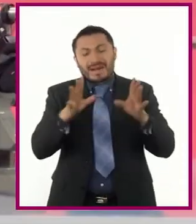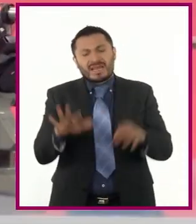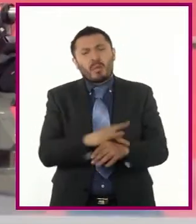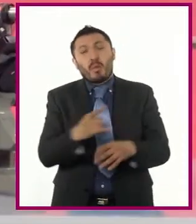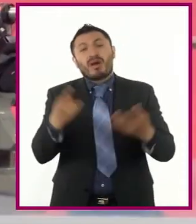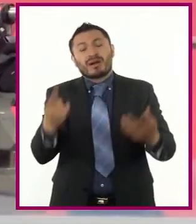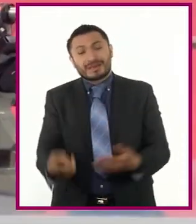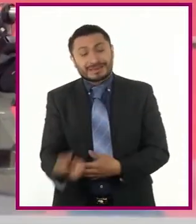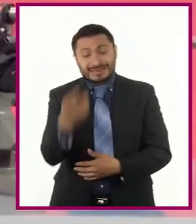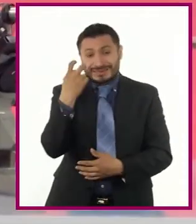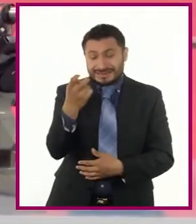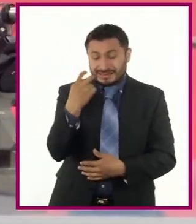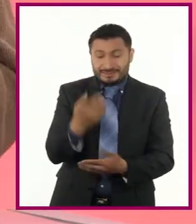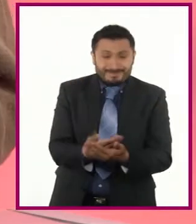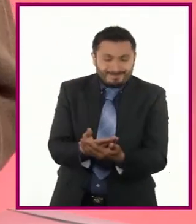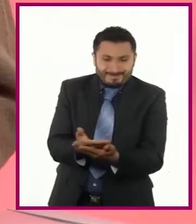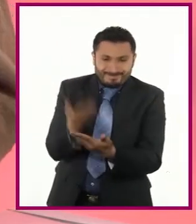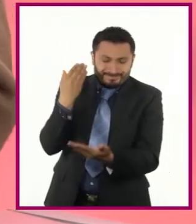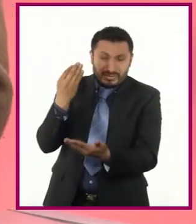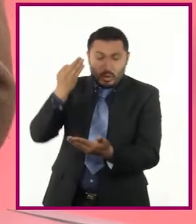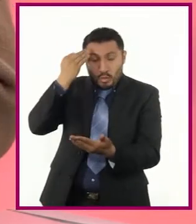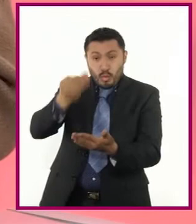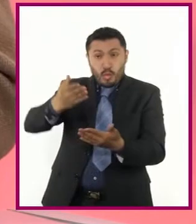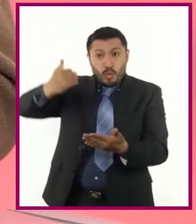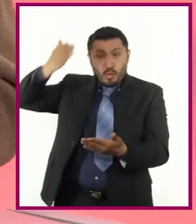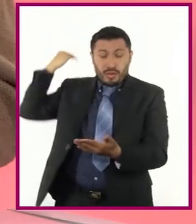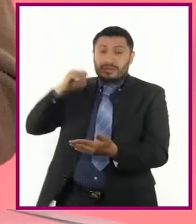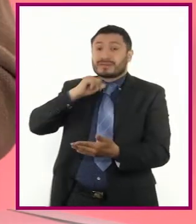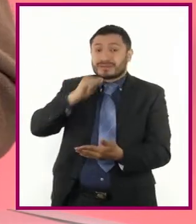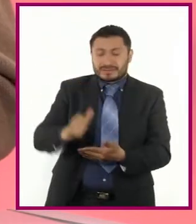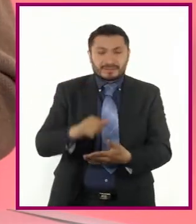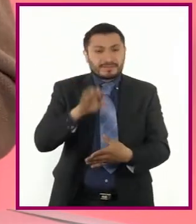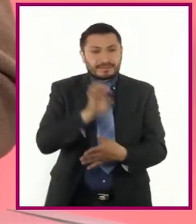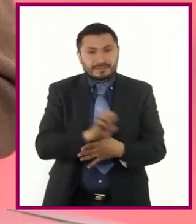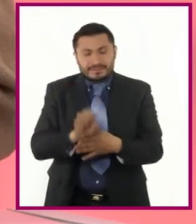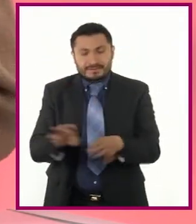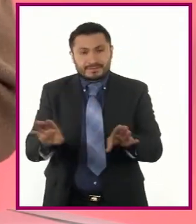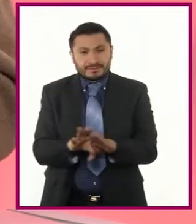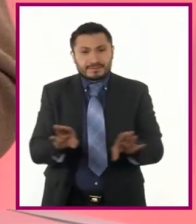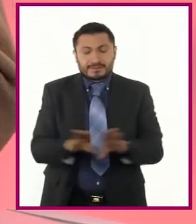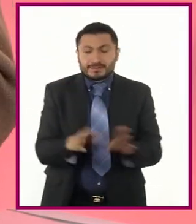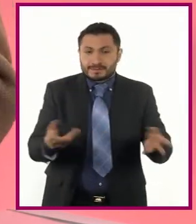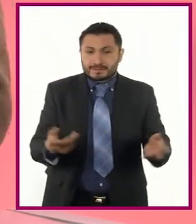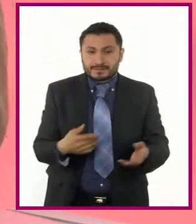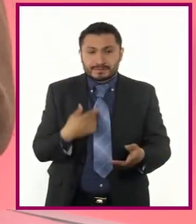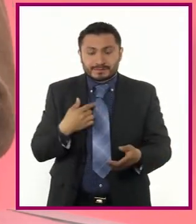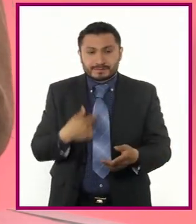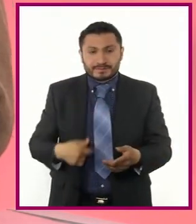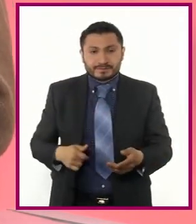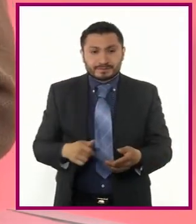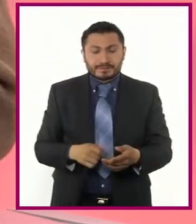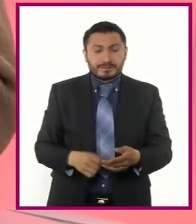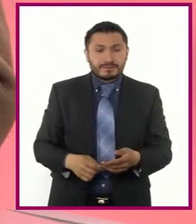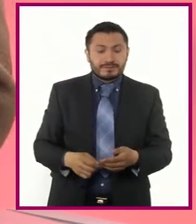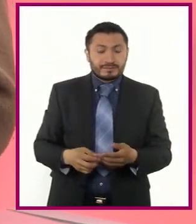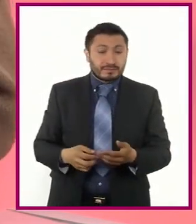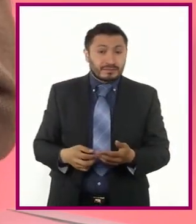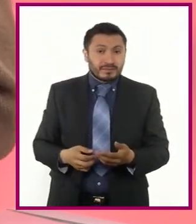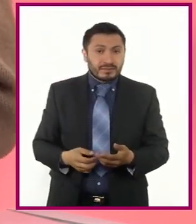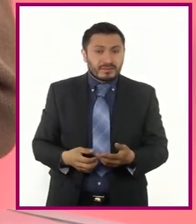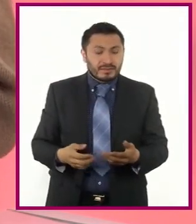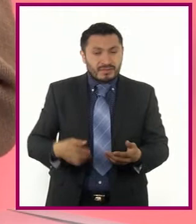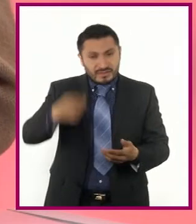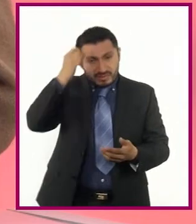estos contaminantes no estaban hace mucho tiempo, sino que están, digamos, vamos a llamarle así en cierto sentido, fueron